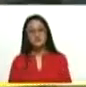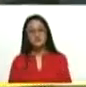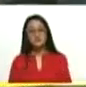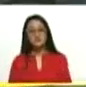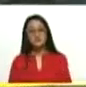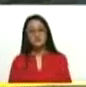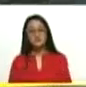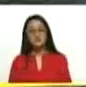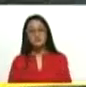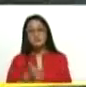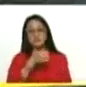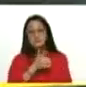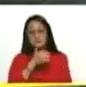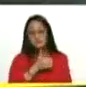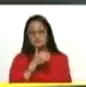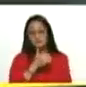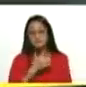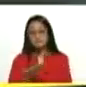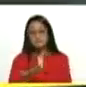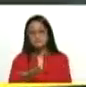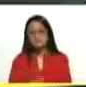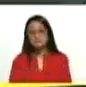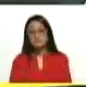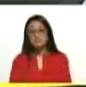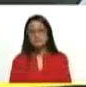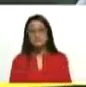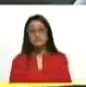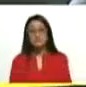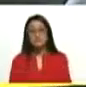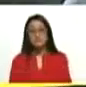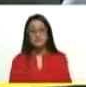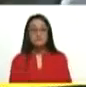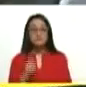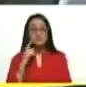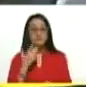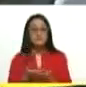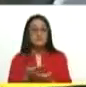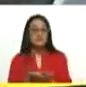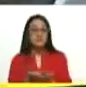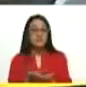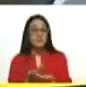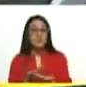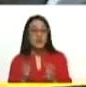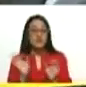Y resistimos firmemente. Y nos planteamos una estrategia